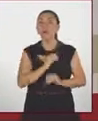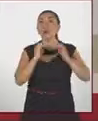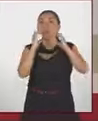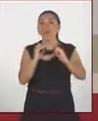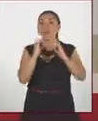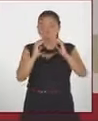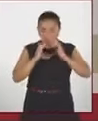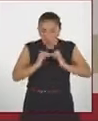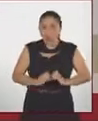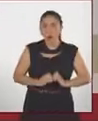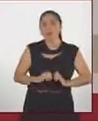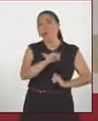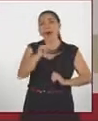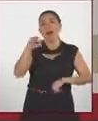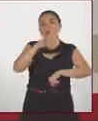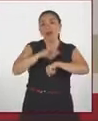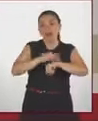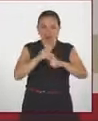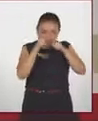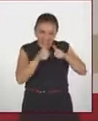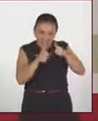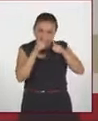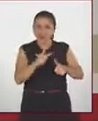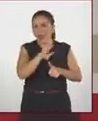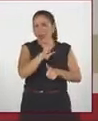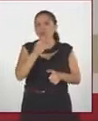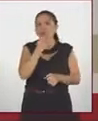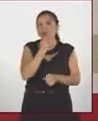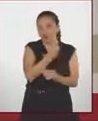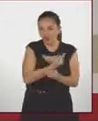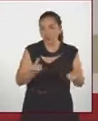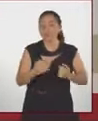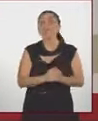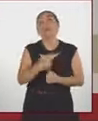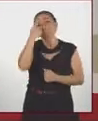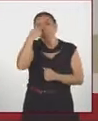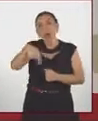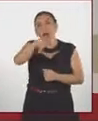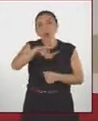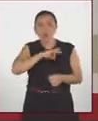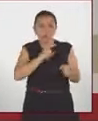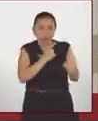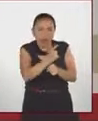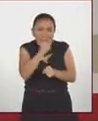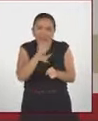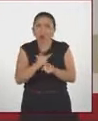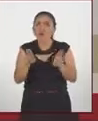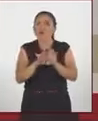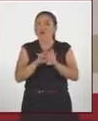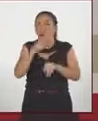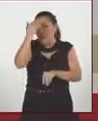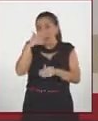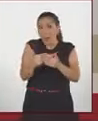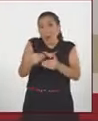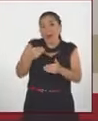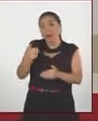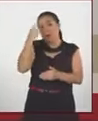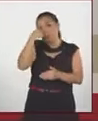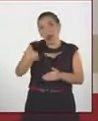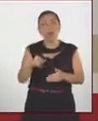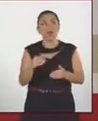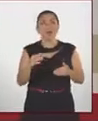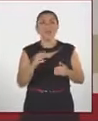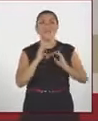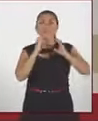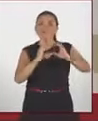pediátrica. El objetivo de esta sesión es identificar señales de alerta, así como herramientas prácticas que promuevan la mejora